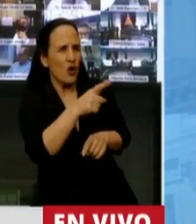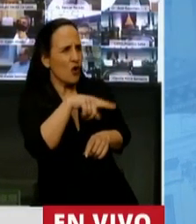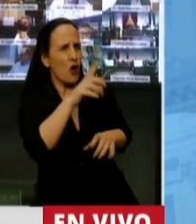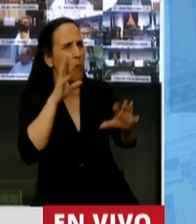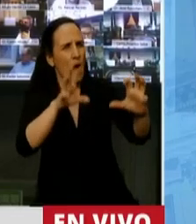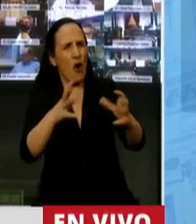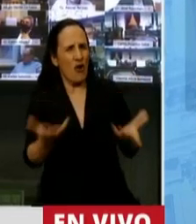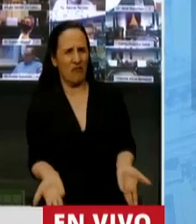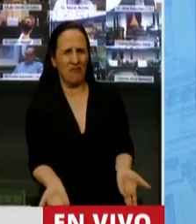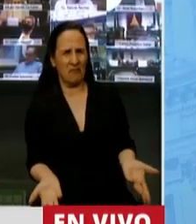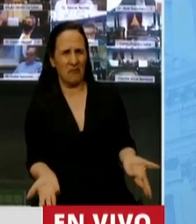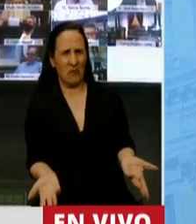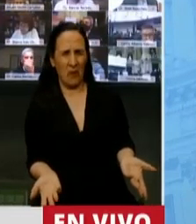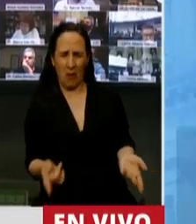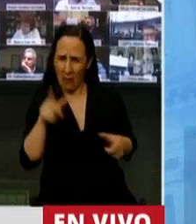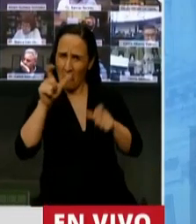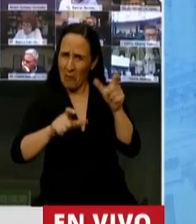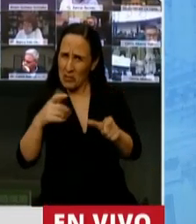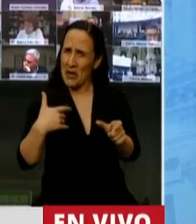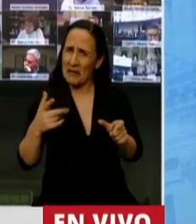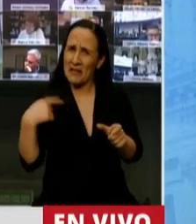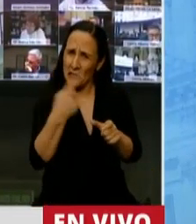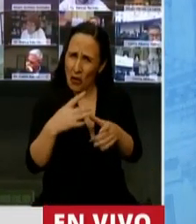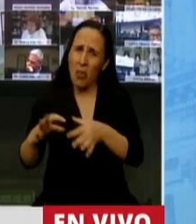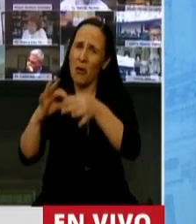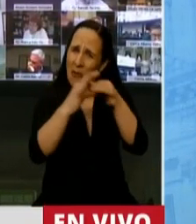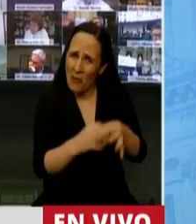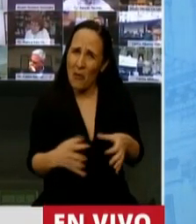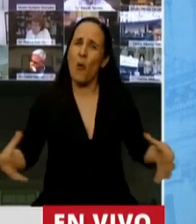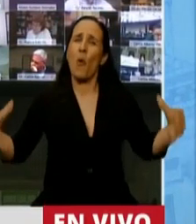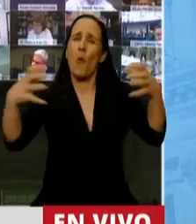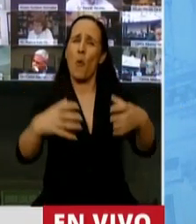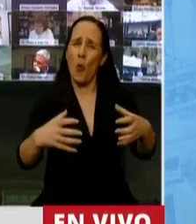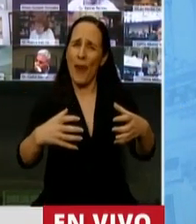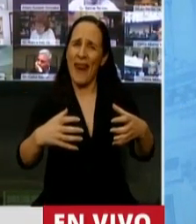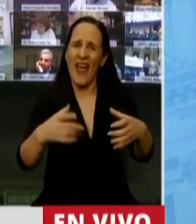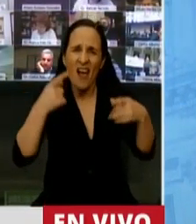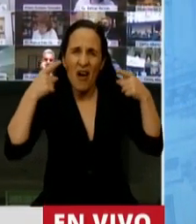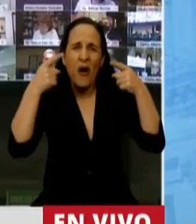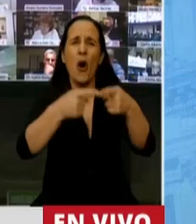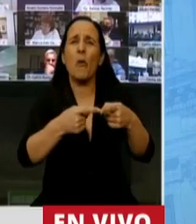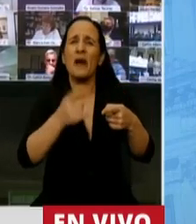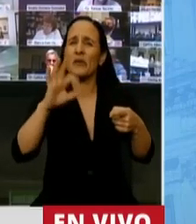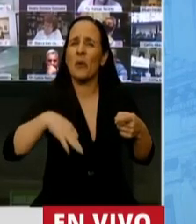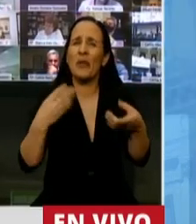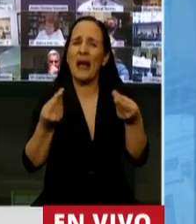los argentinos y empezar a pensar y unirnos para mejorar la calidad de vida?